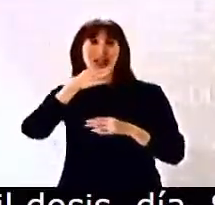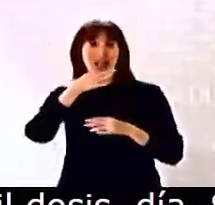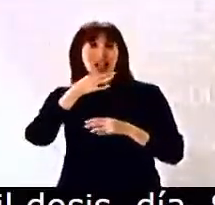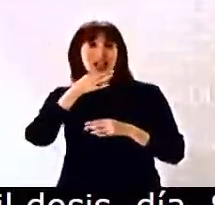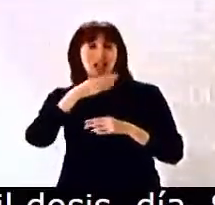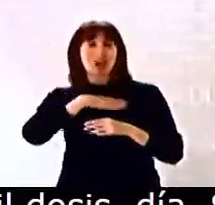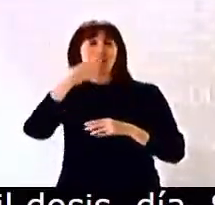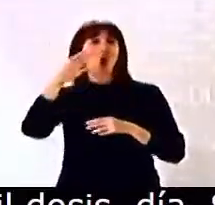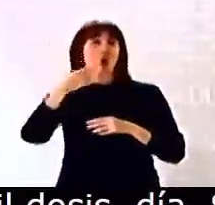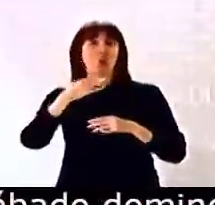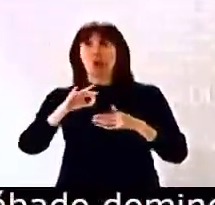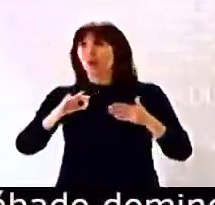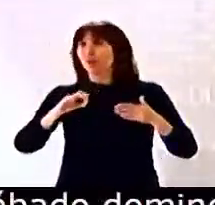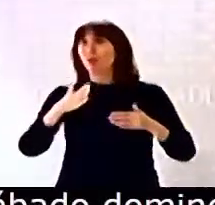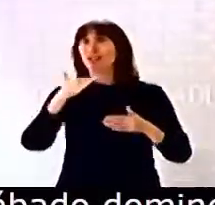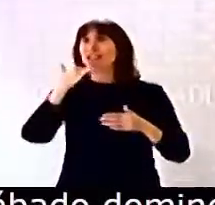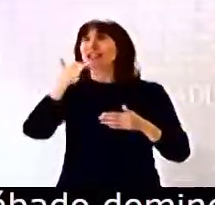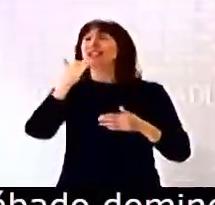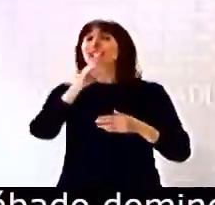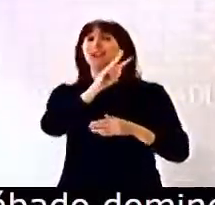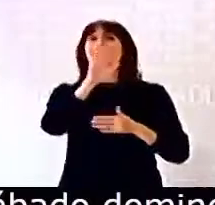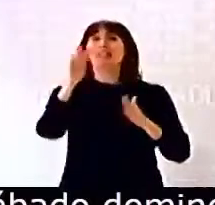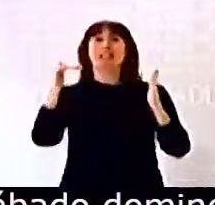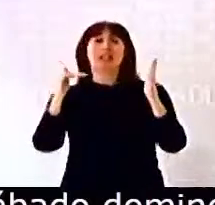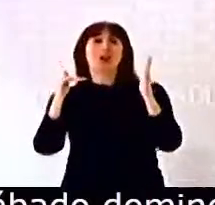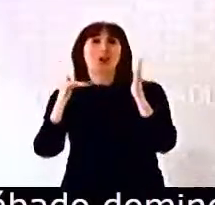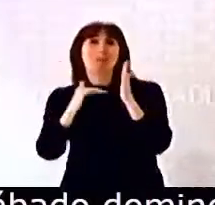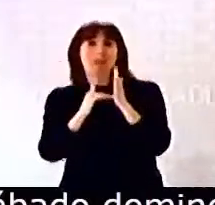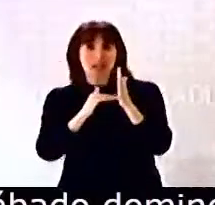ir a casi 25.000 dosis día.